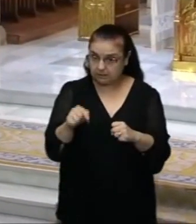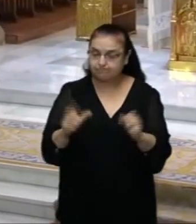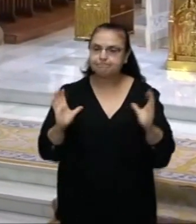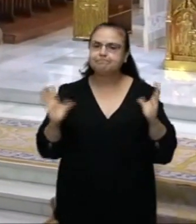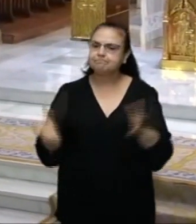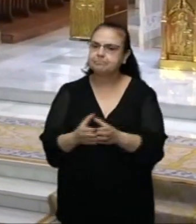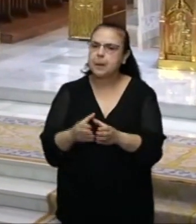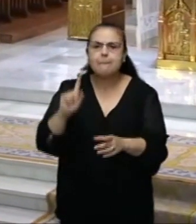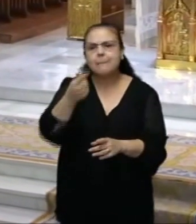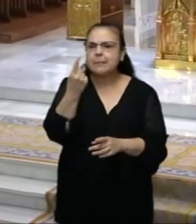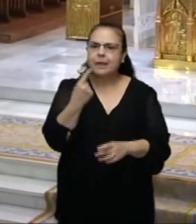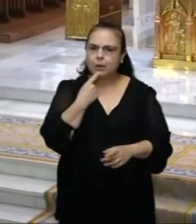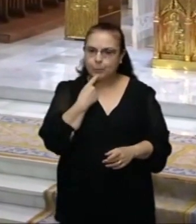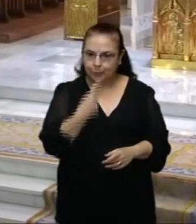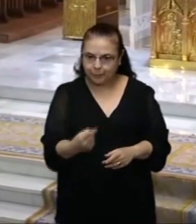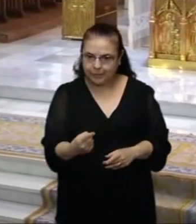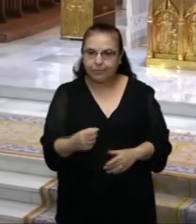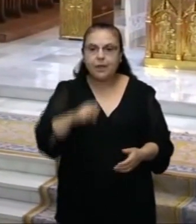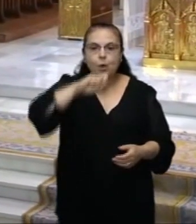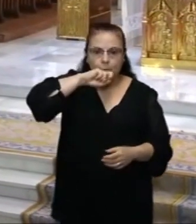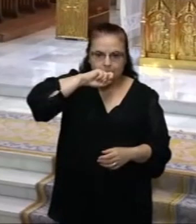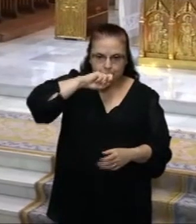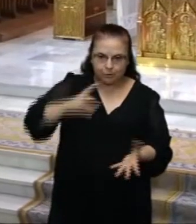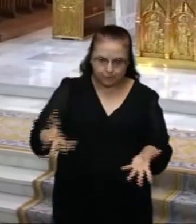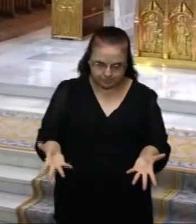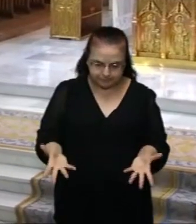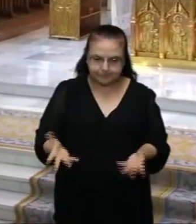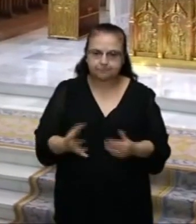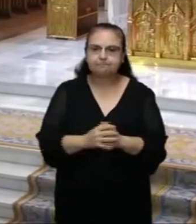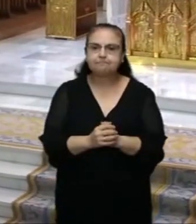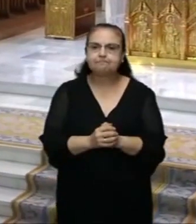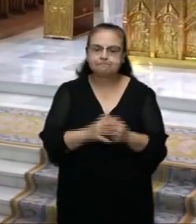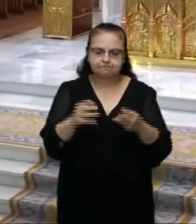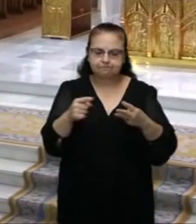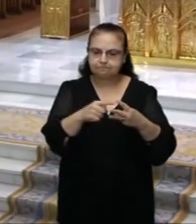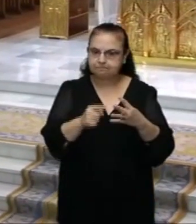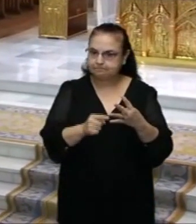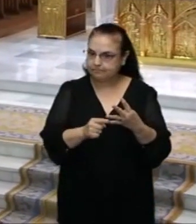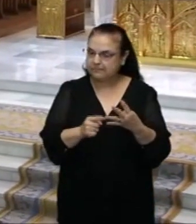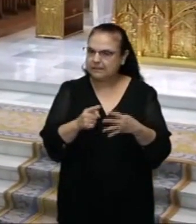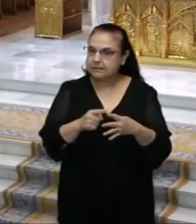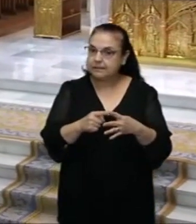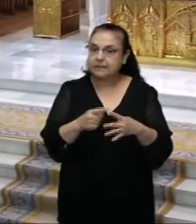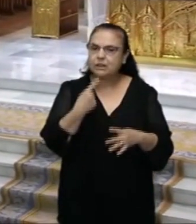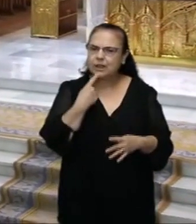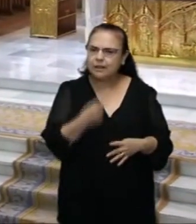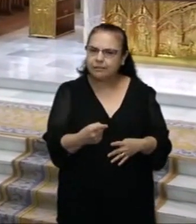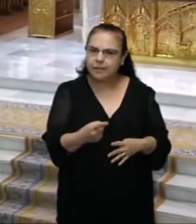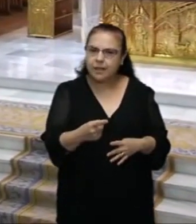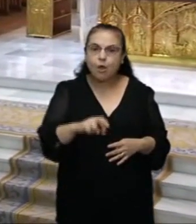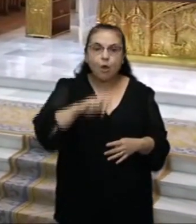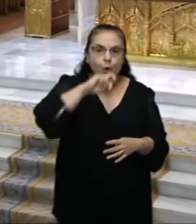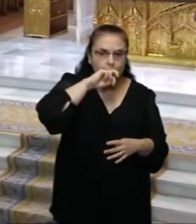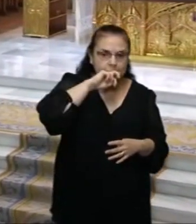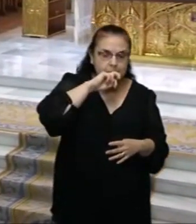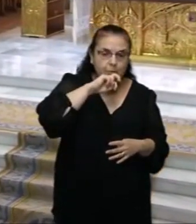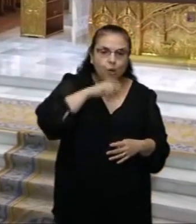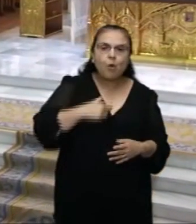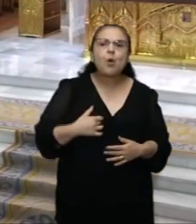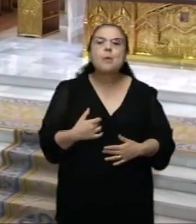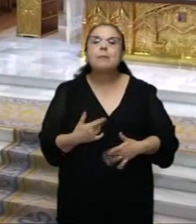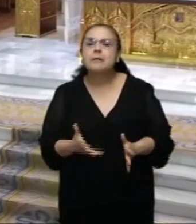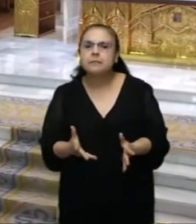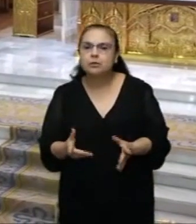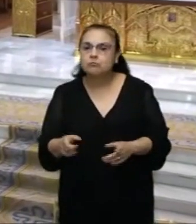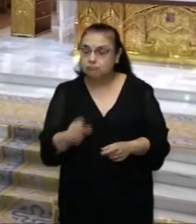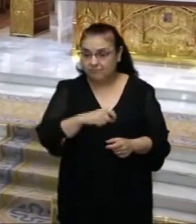habla en primer lugar de los obispos, que no distingue entre obispo y presbítero,